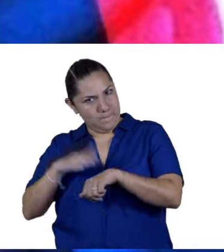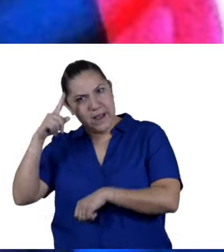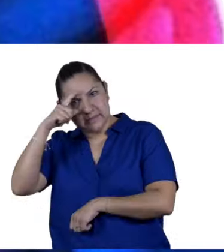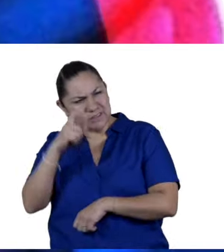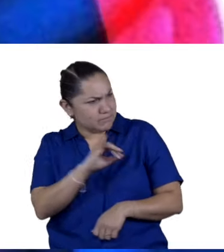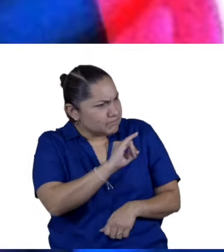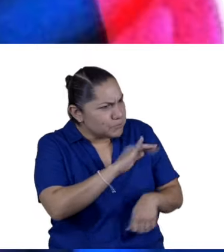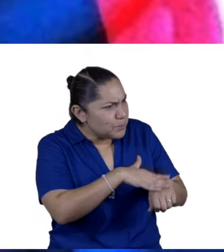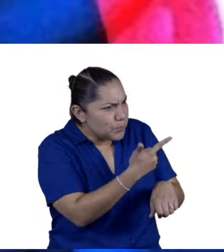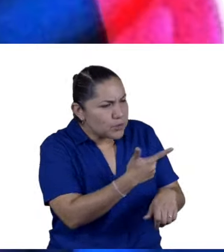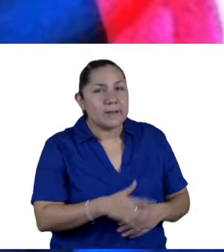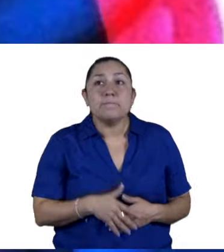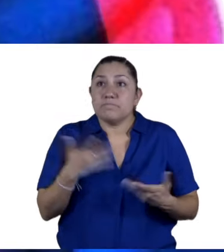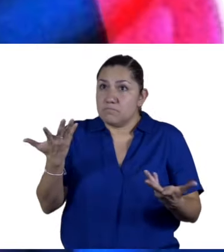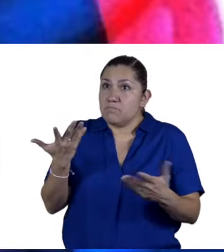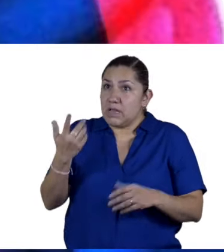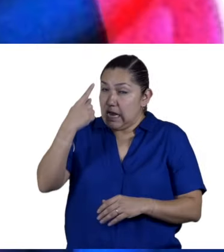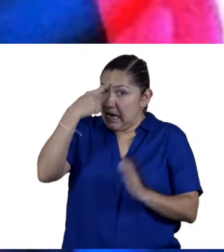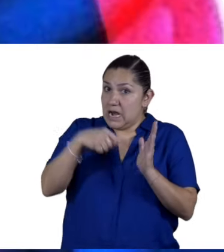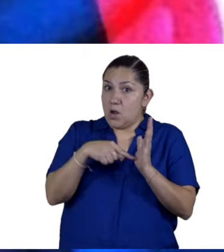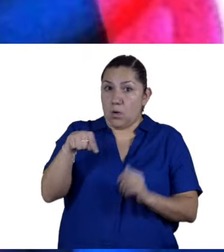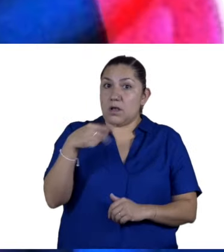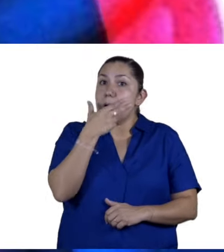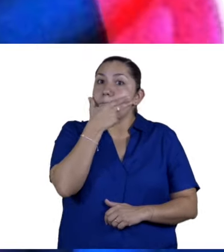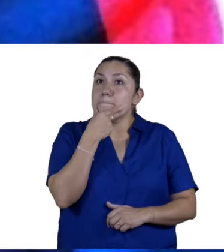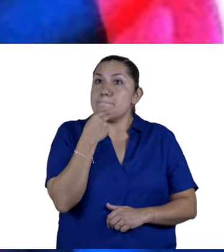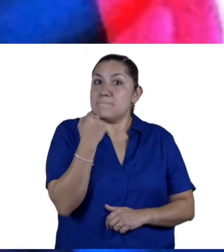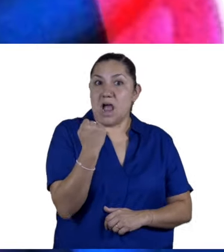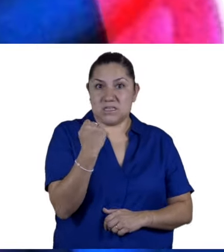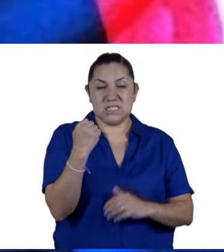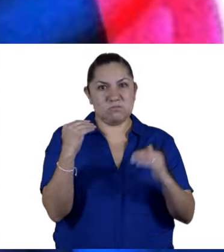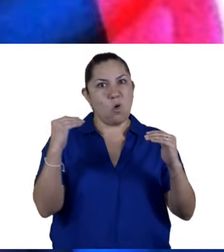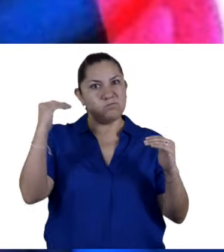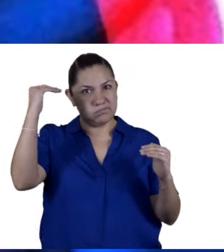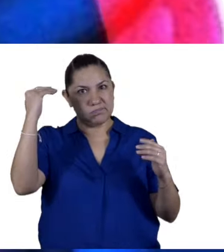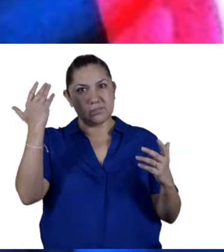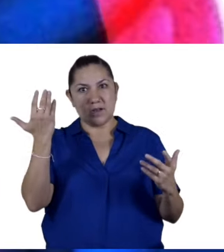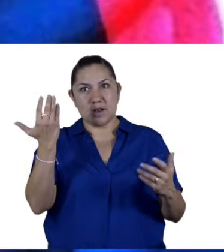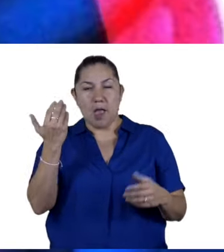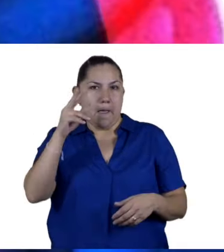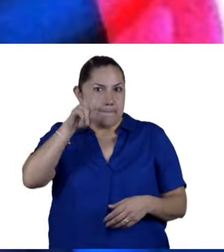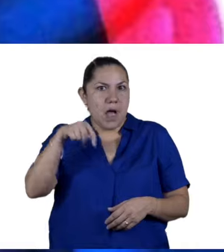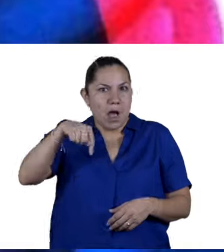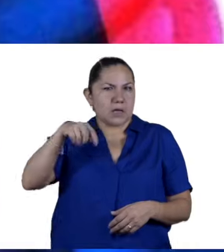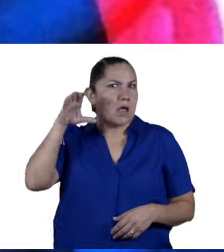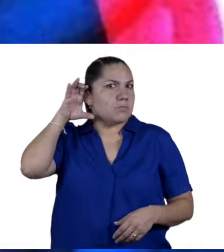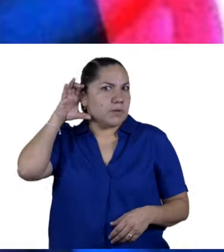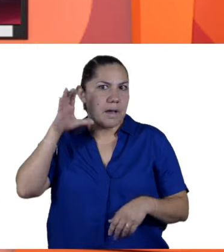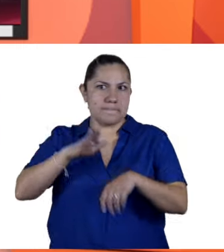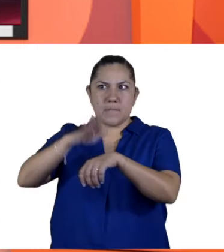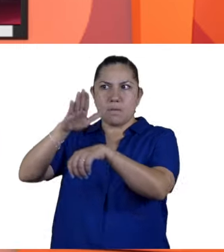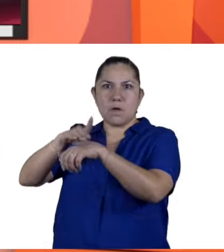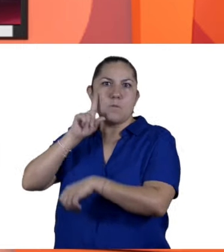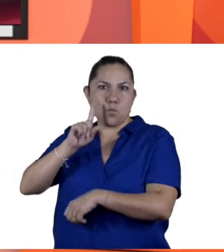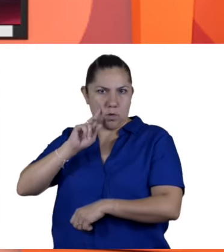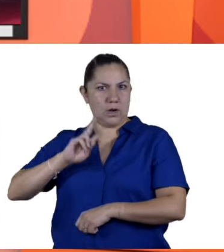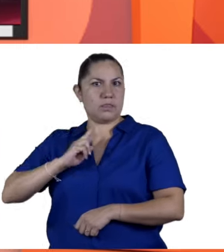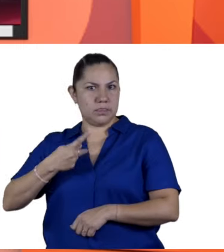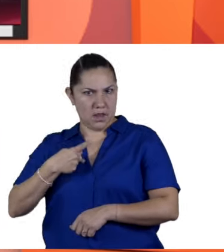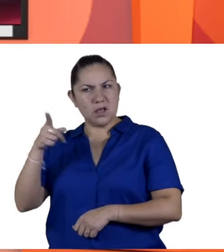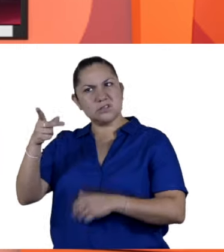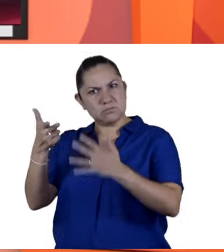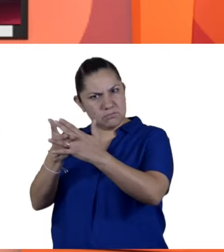Supongo el machismo. Uno se entera mucho más de muertes de mujeres trans que de hombres trans, por ejemplo, ¿no? Por lo menos a mí tengo el privilegio de